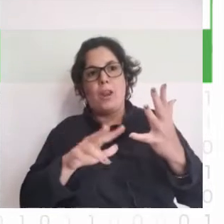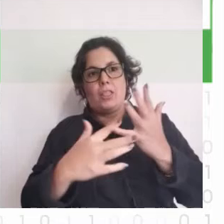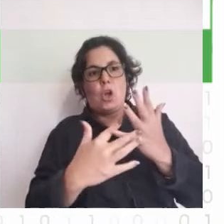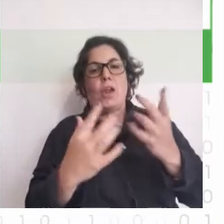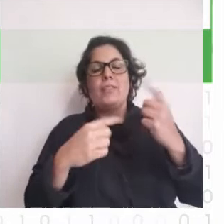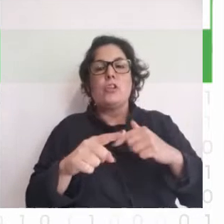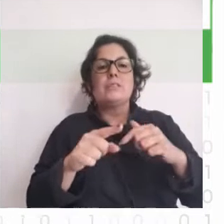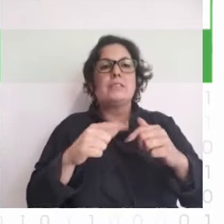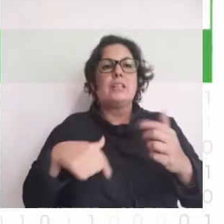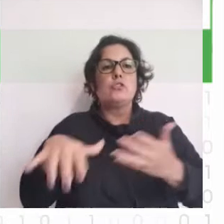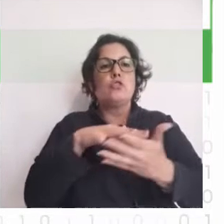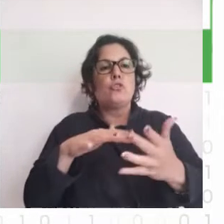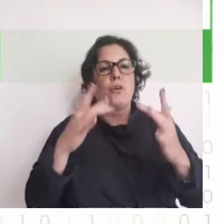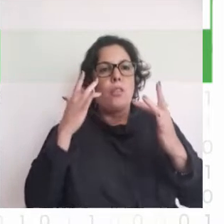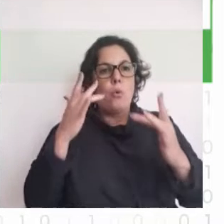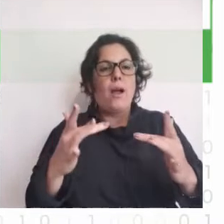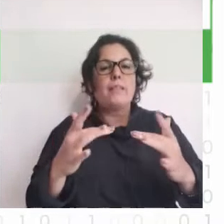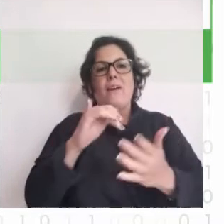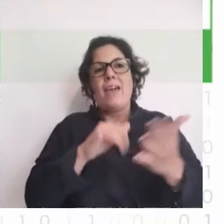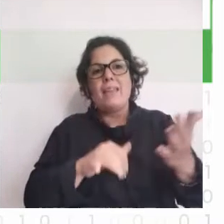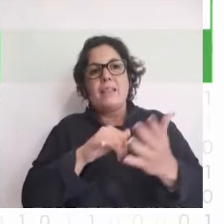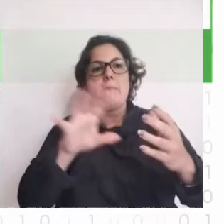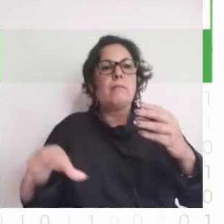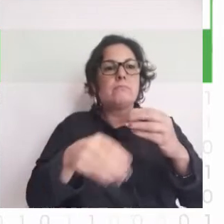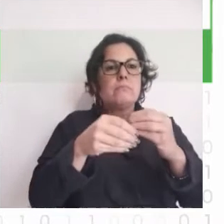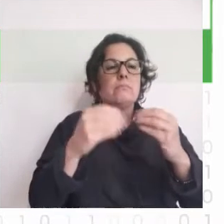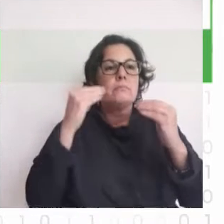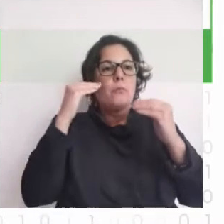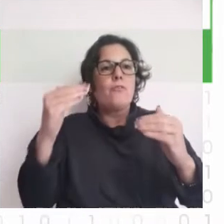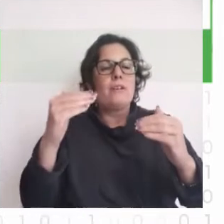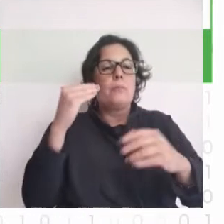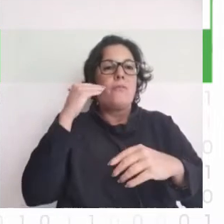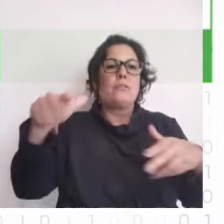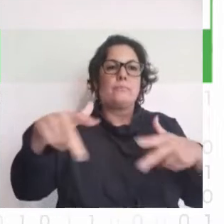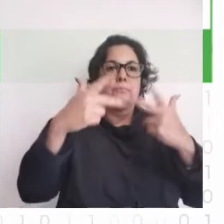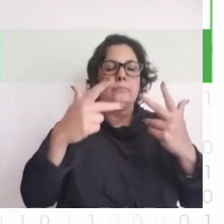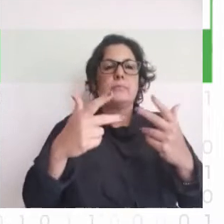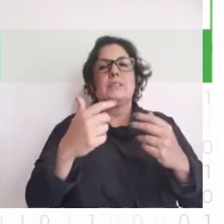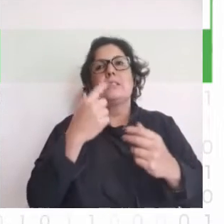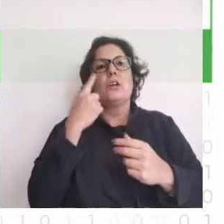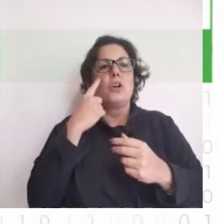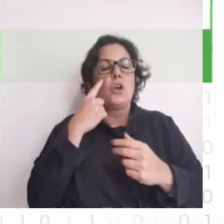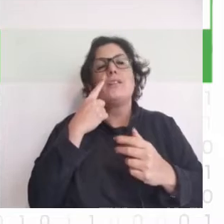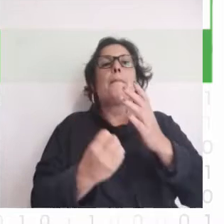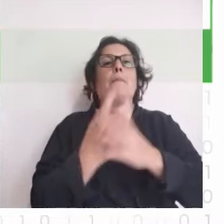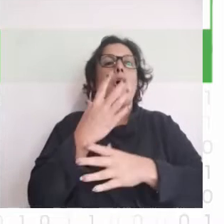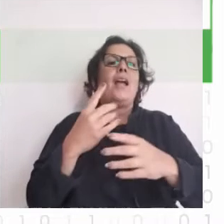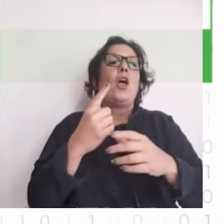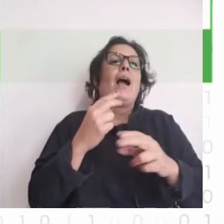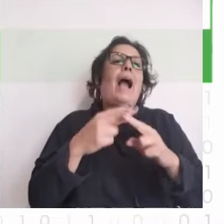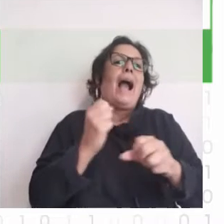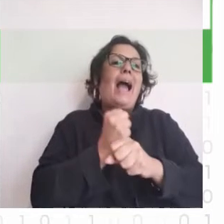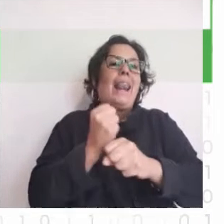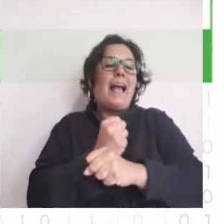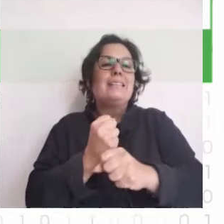socioeducativa, trabajamos en estimar el valor agregado de los profesores remotos, en lo que la literatura se conoce como modelos de ganancia, es ver cuánto